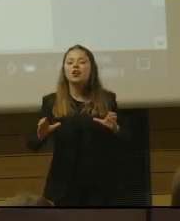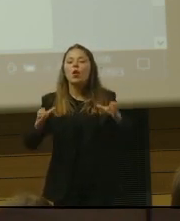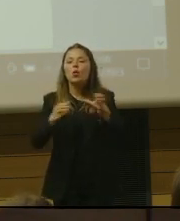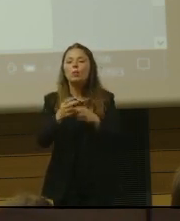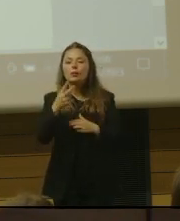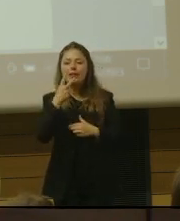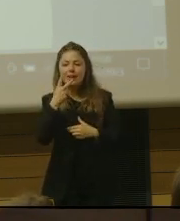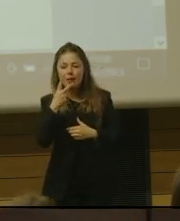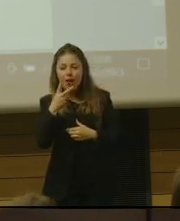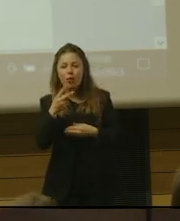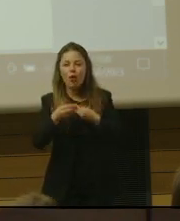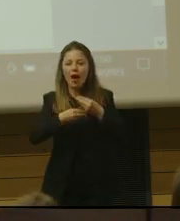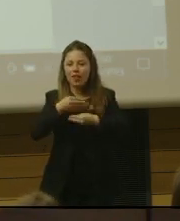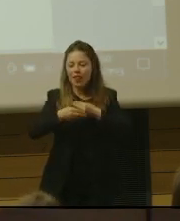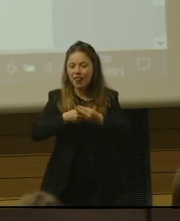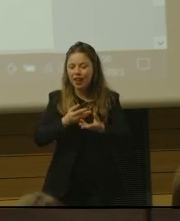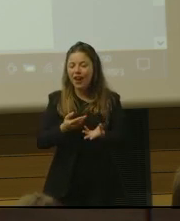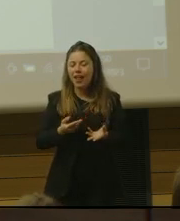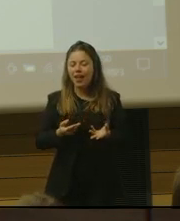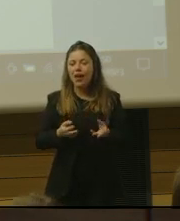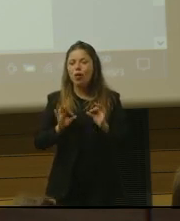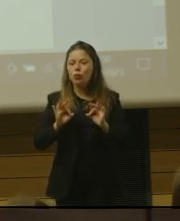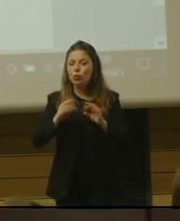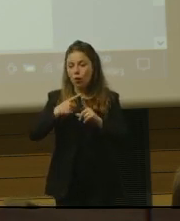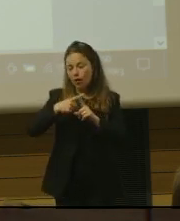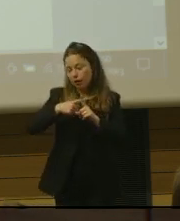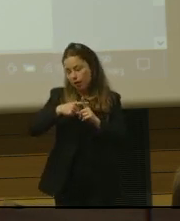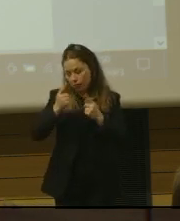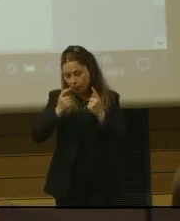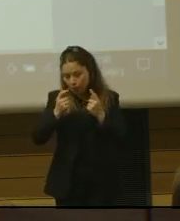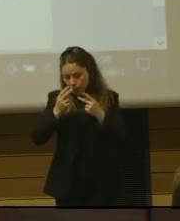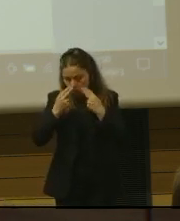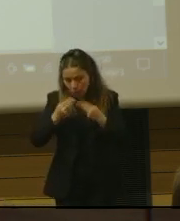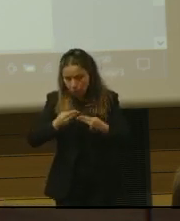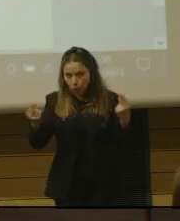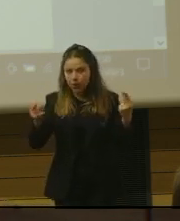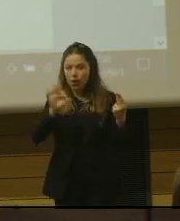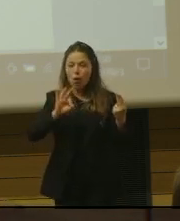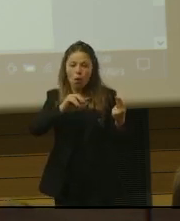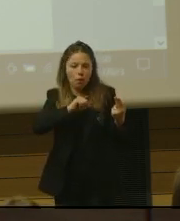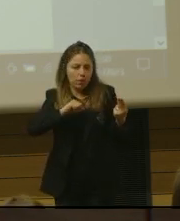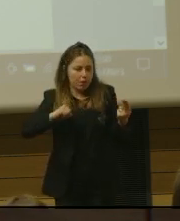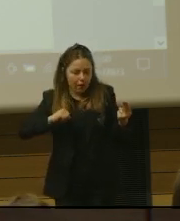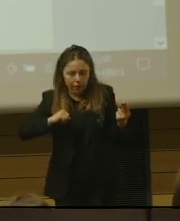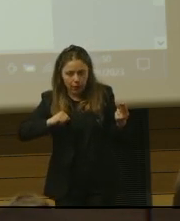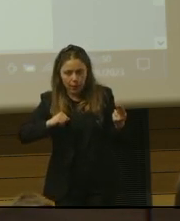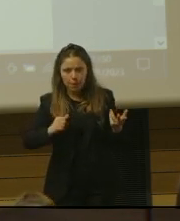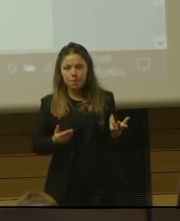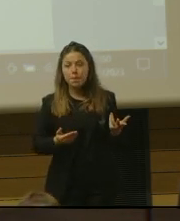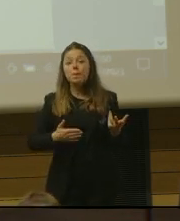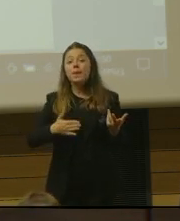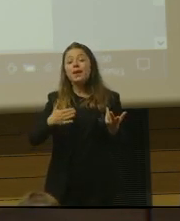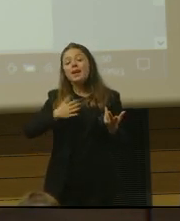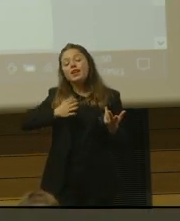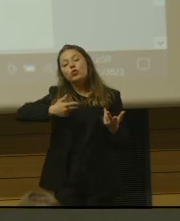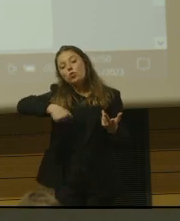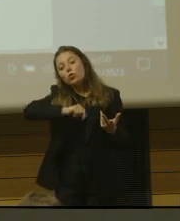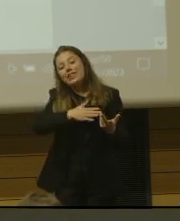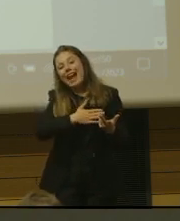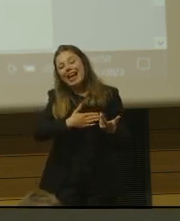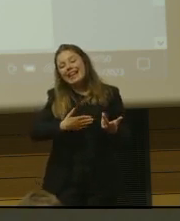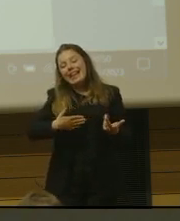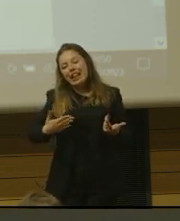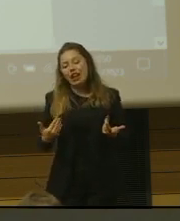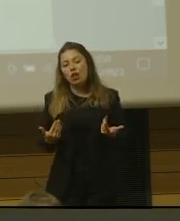que se realizan a nivel público, o bueno, de cualquier otro sitio. Nuestra intención tampoco era